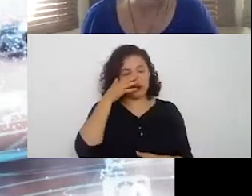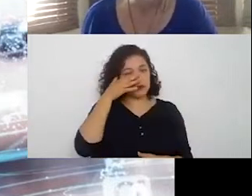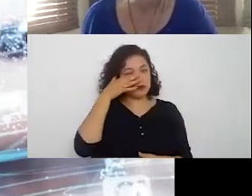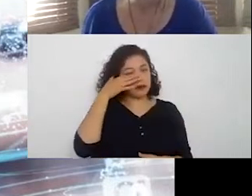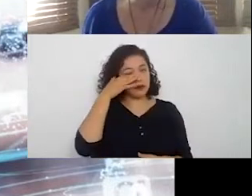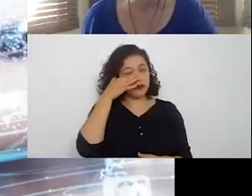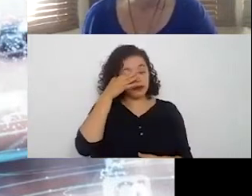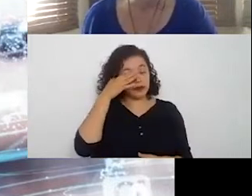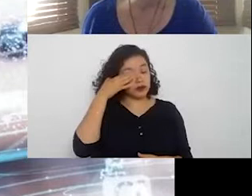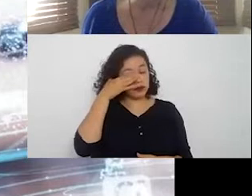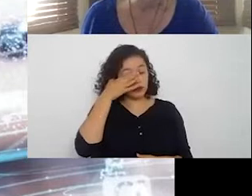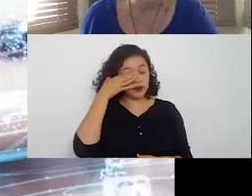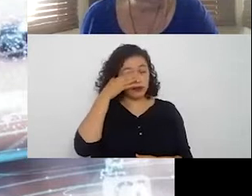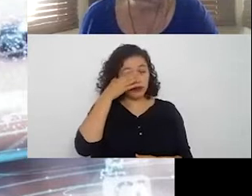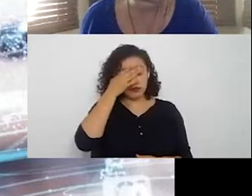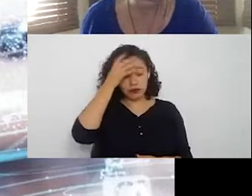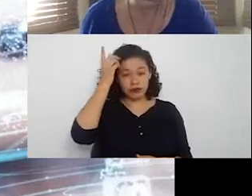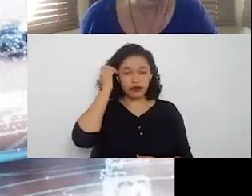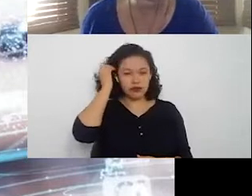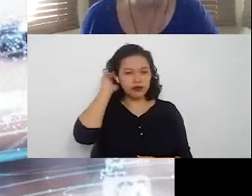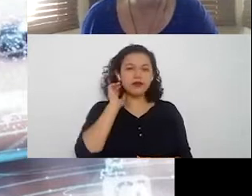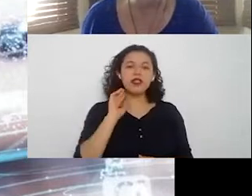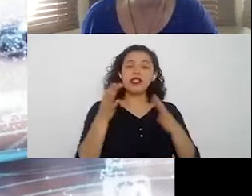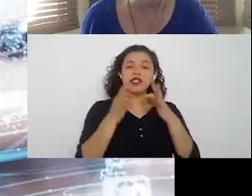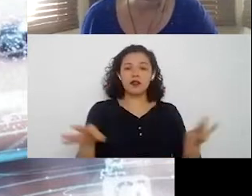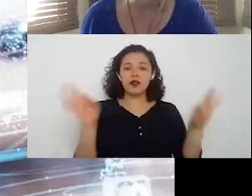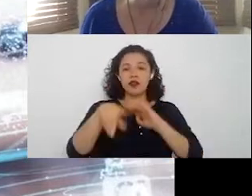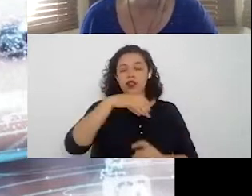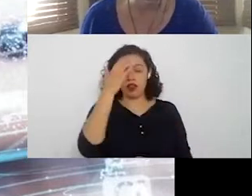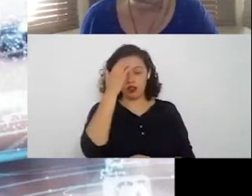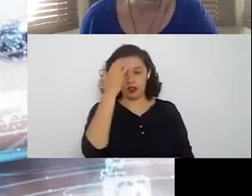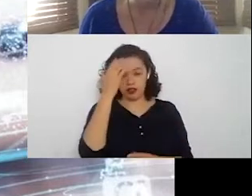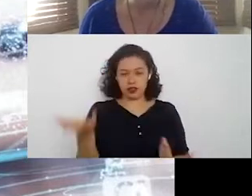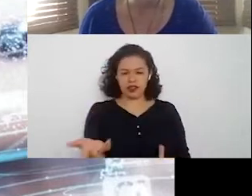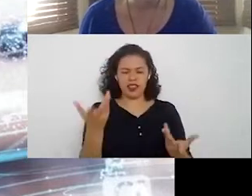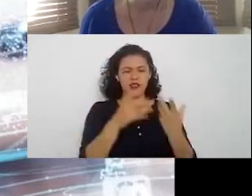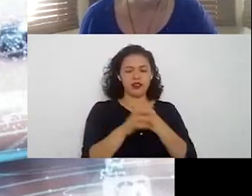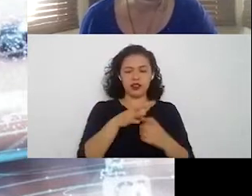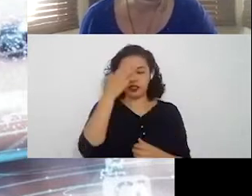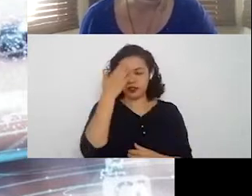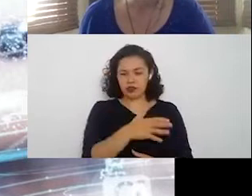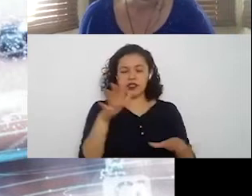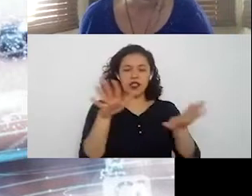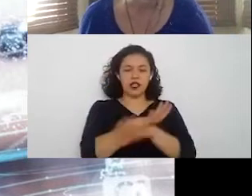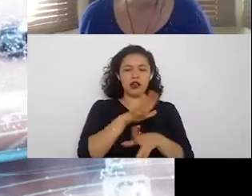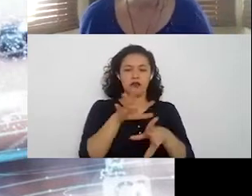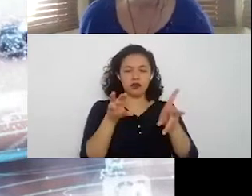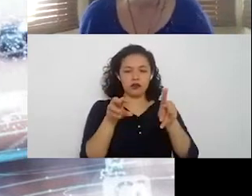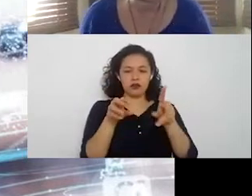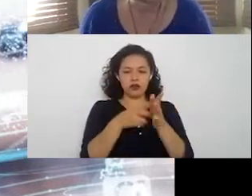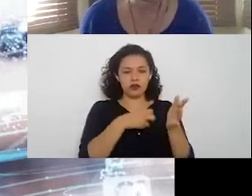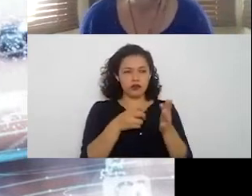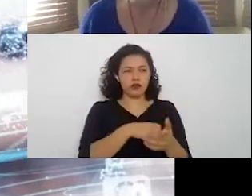conozcan. El desconocimiento de todas estas cambios, modificaciones y vivencias de